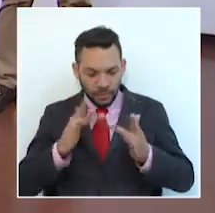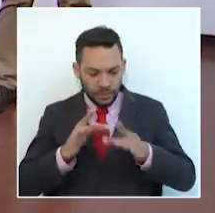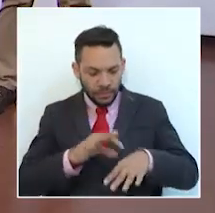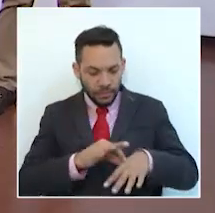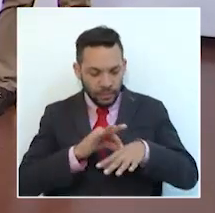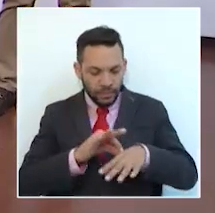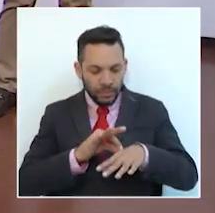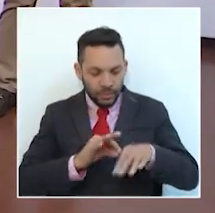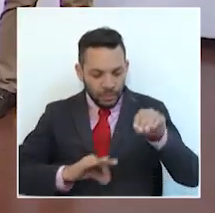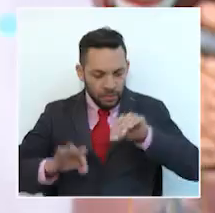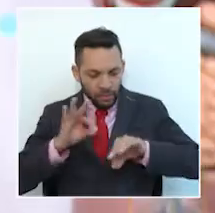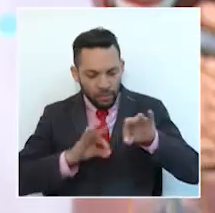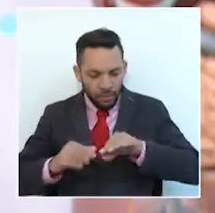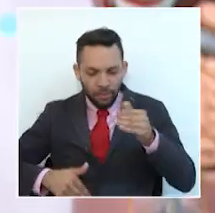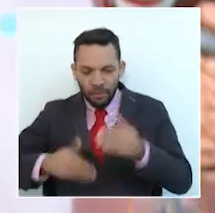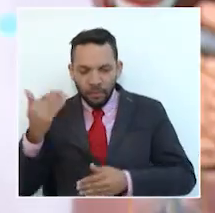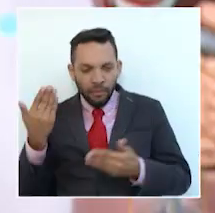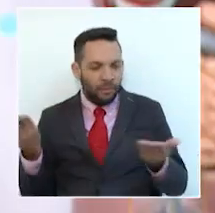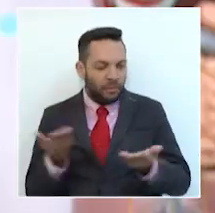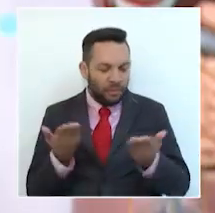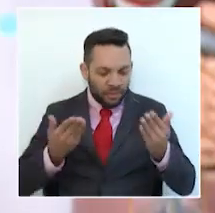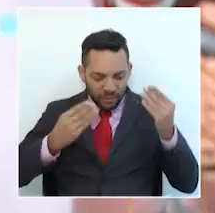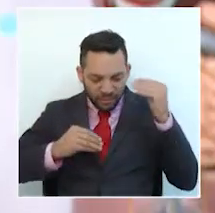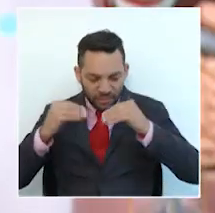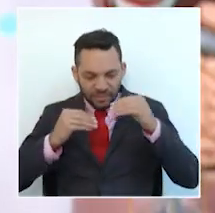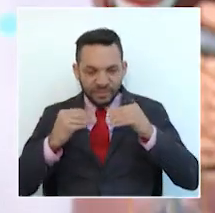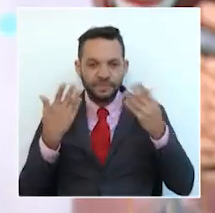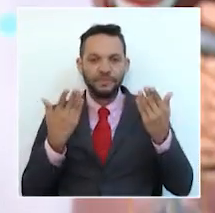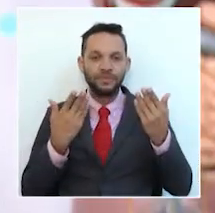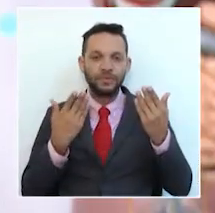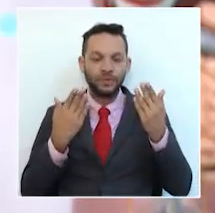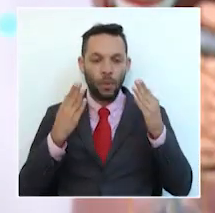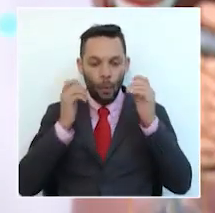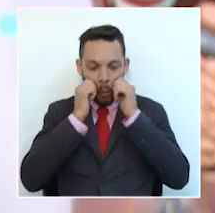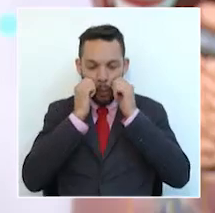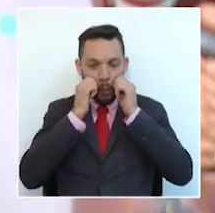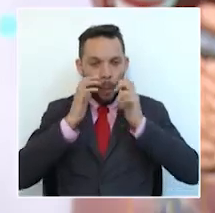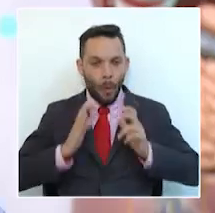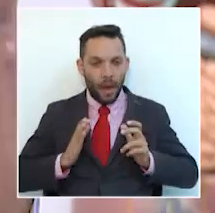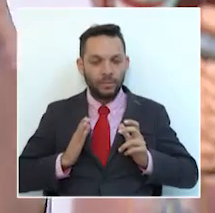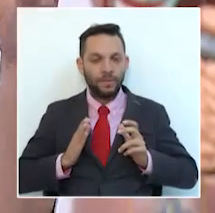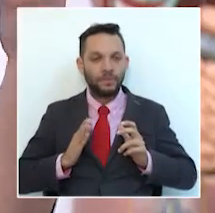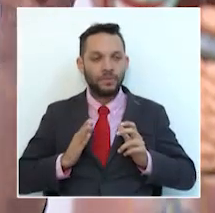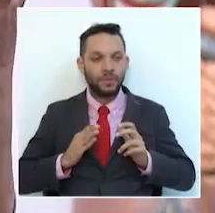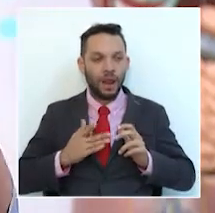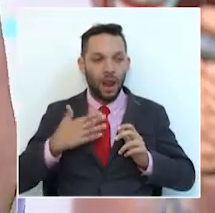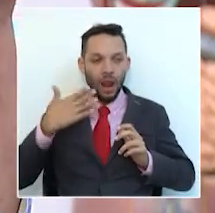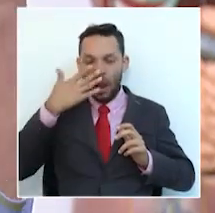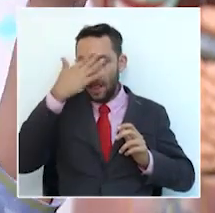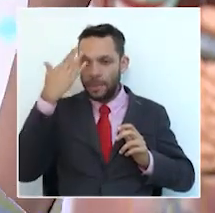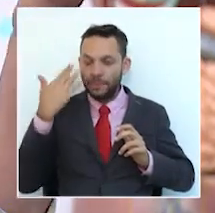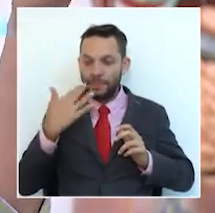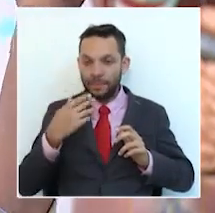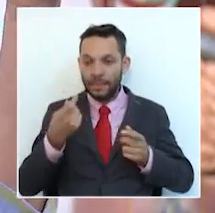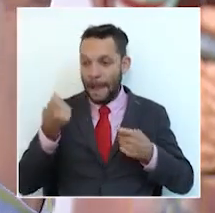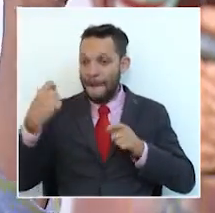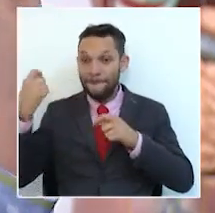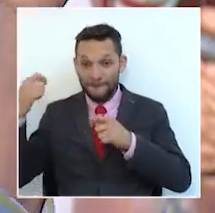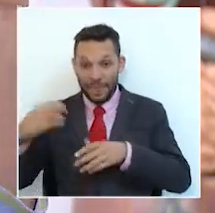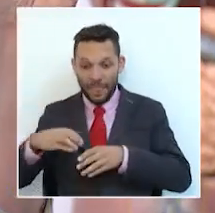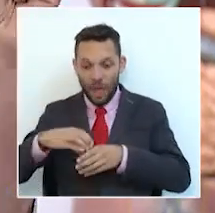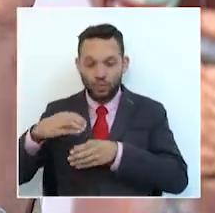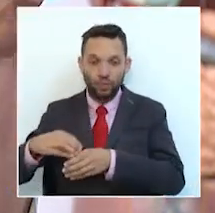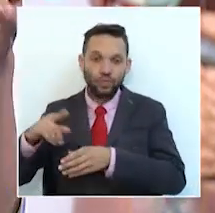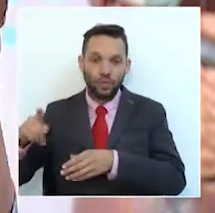la investigación hacia la cosmética termal que ocurre que estas grandes marcas francesas